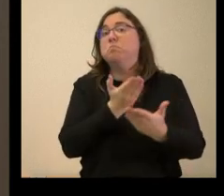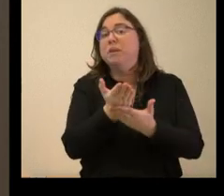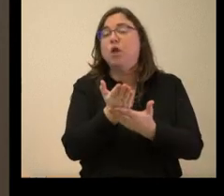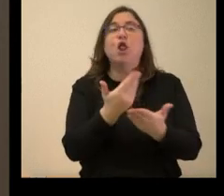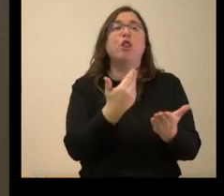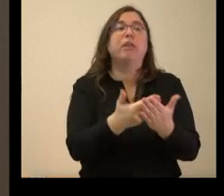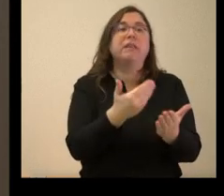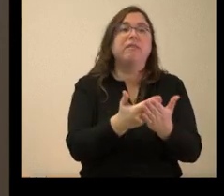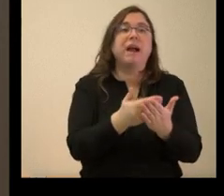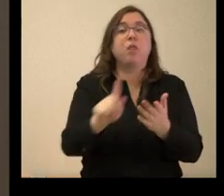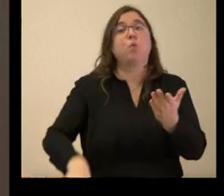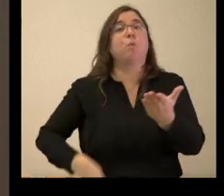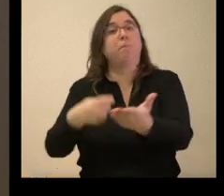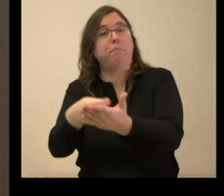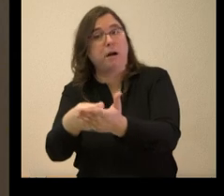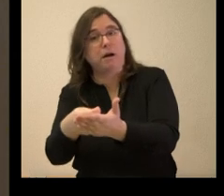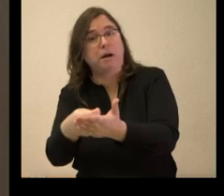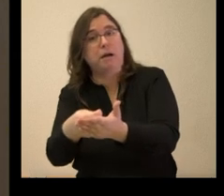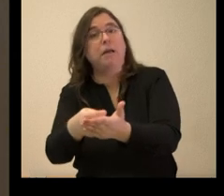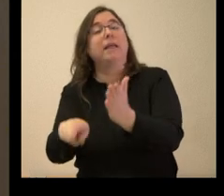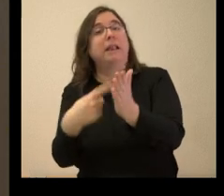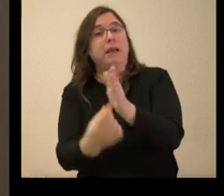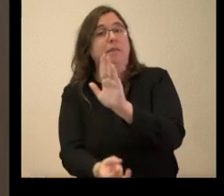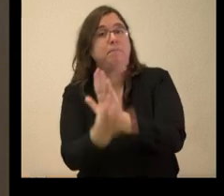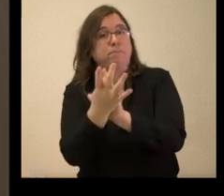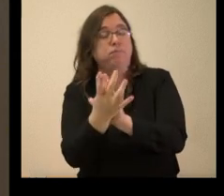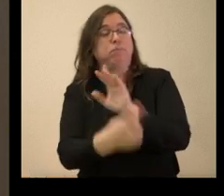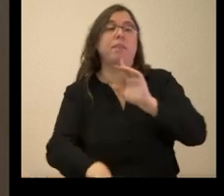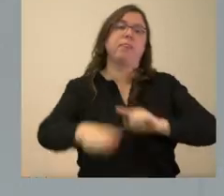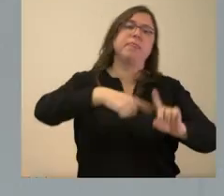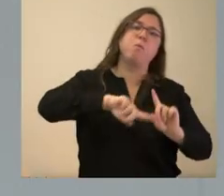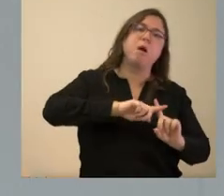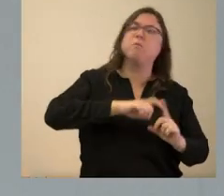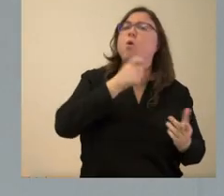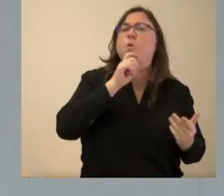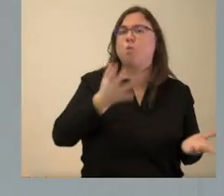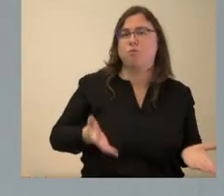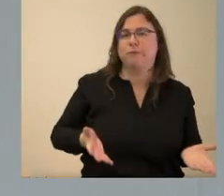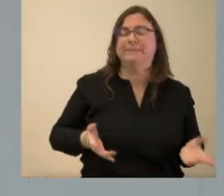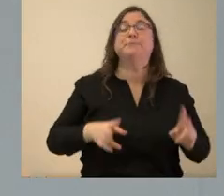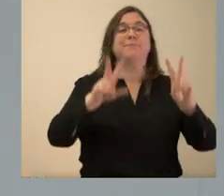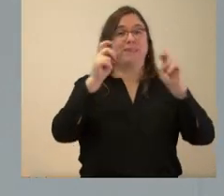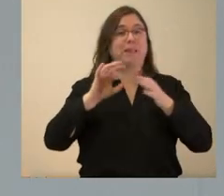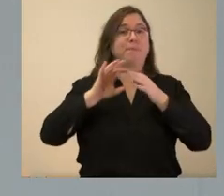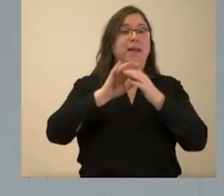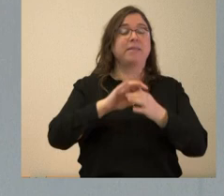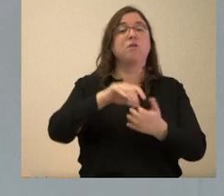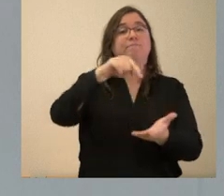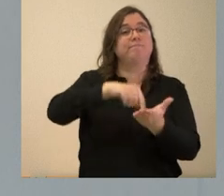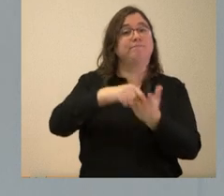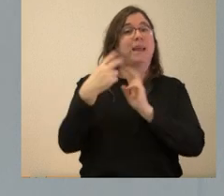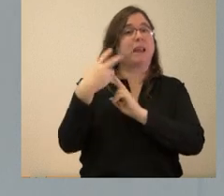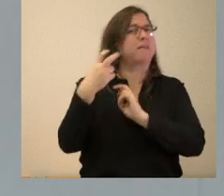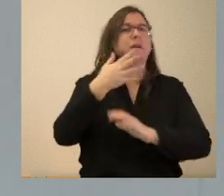lo abona y después Cuando entró en vigor la ley se le devuelve un poco como sería la cosa Bueno lo que tenga que ver con el impuesto sobre la renta de las personas físicas